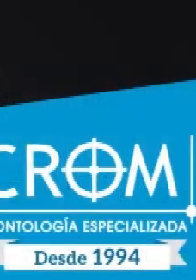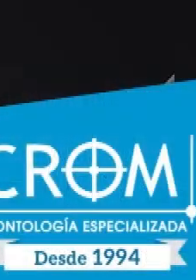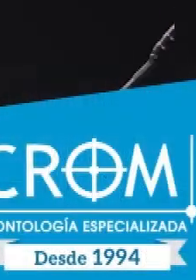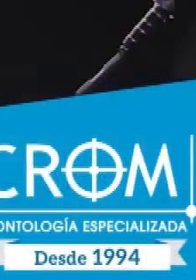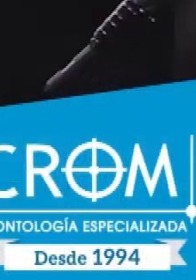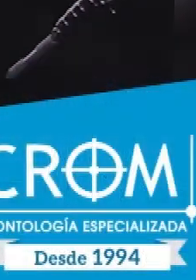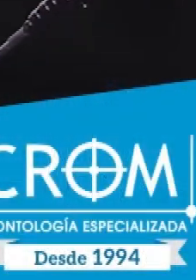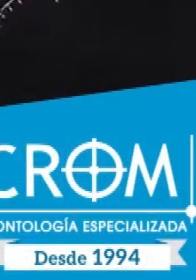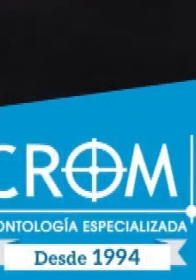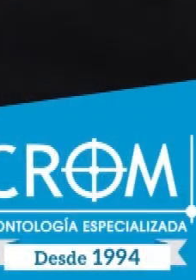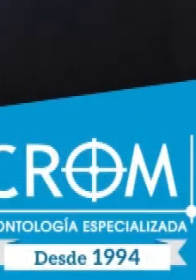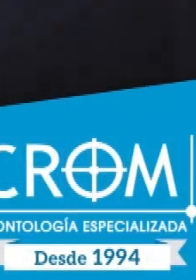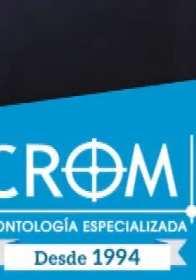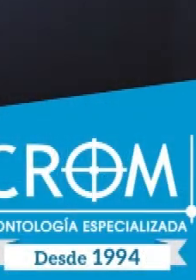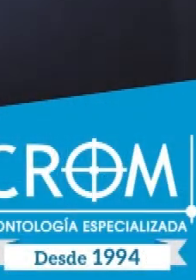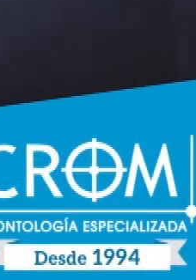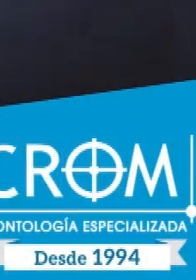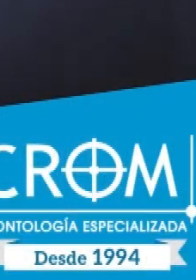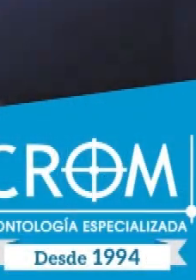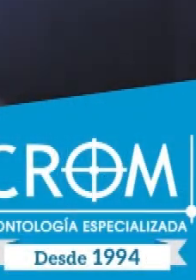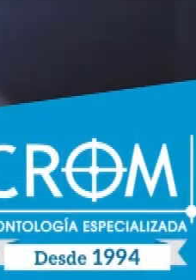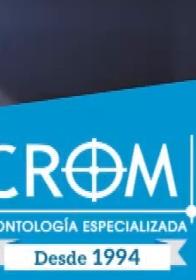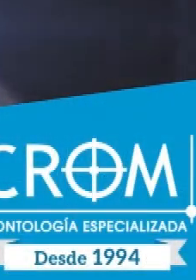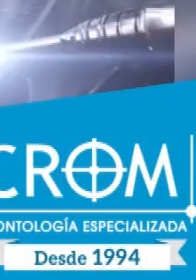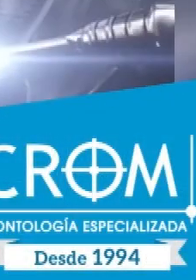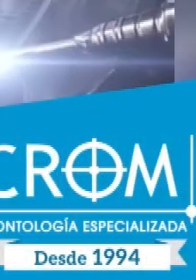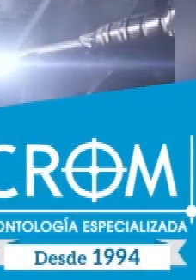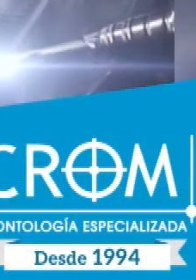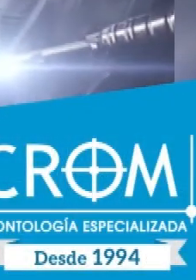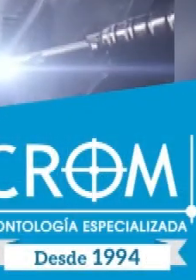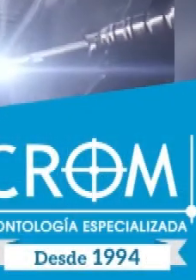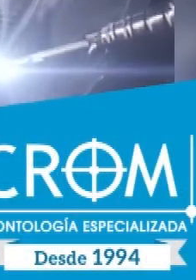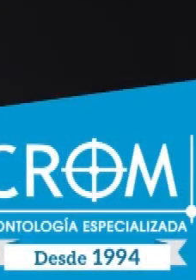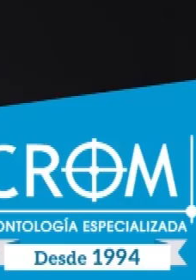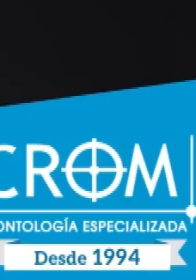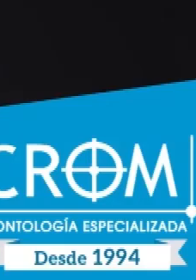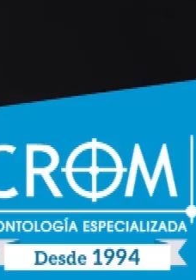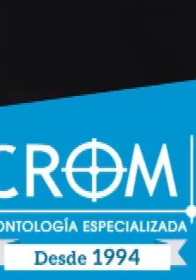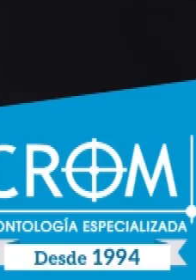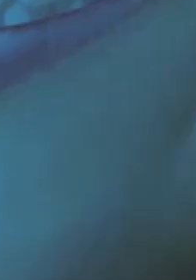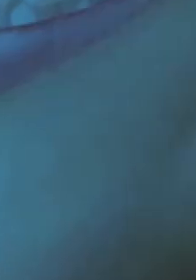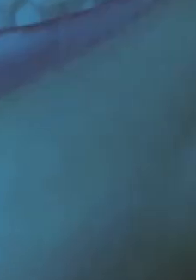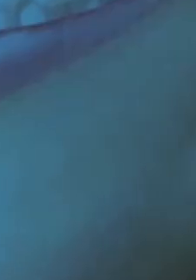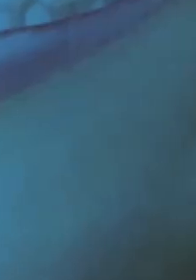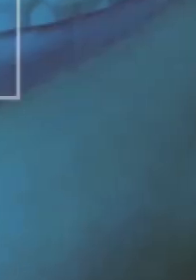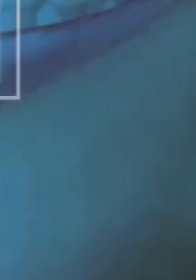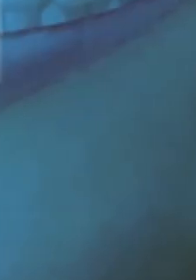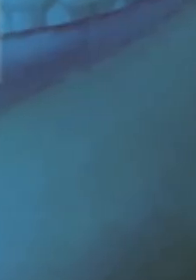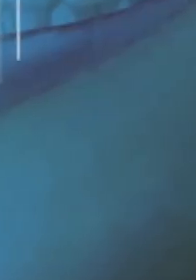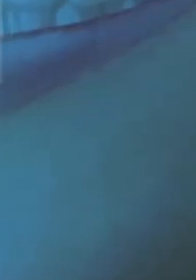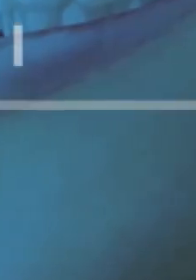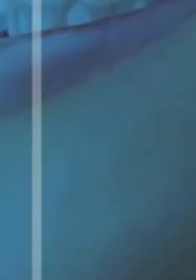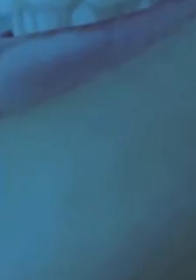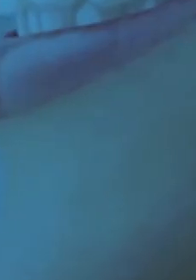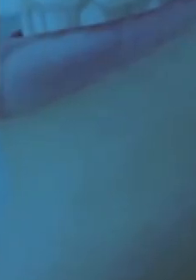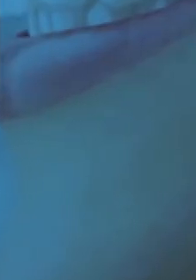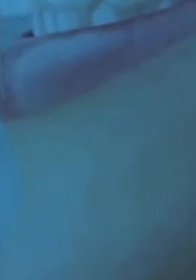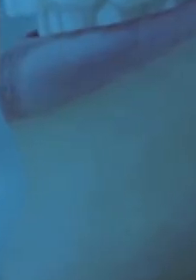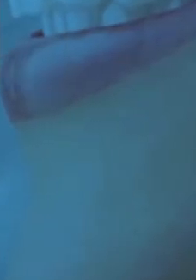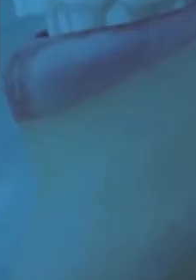Invisalign, ortodoncia invisible, resultados muy visibles. Luce tu sonrisa, no tus brackets. Chrome, odontología